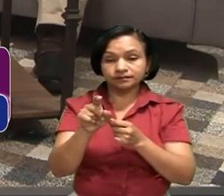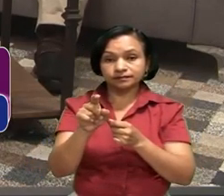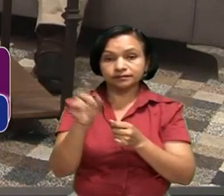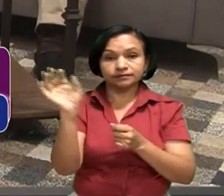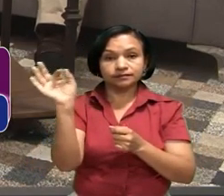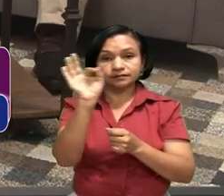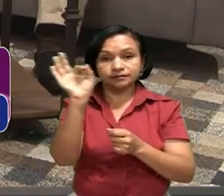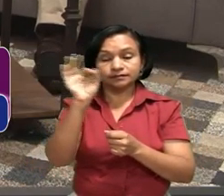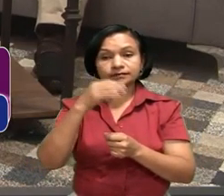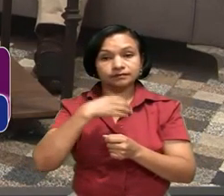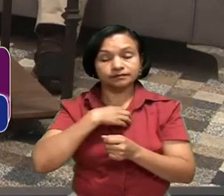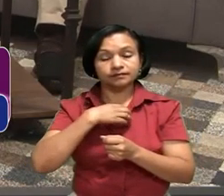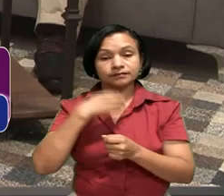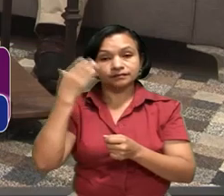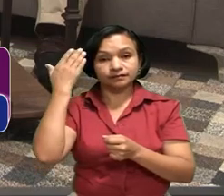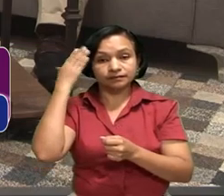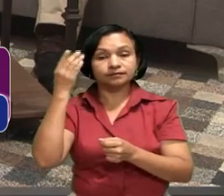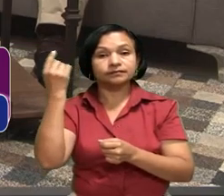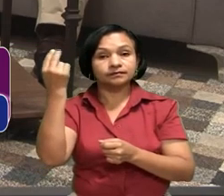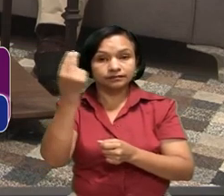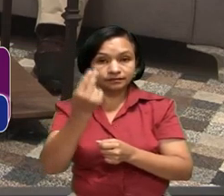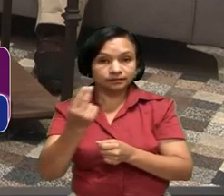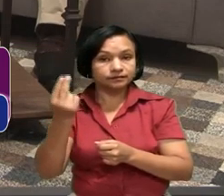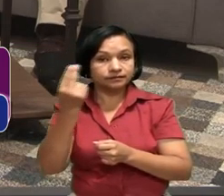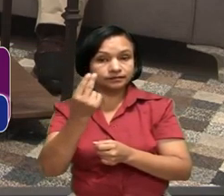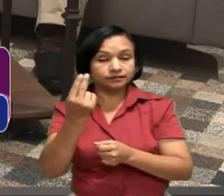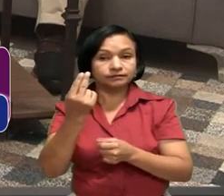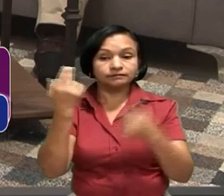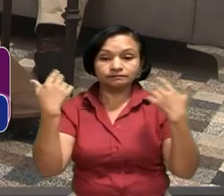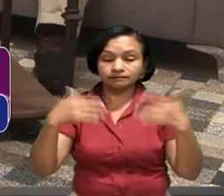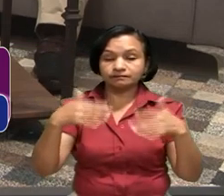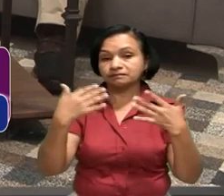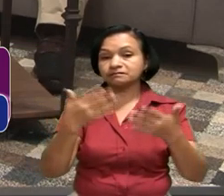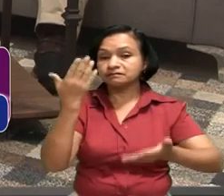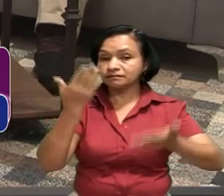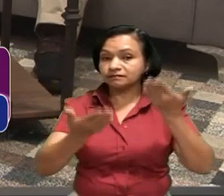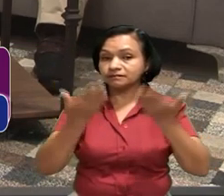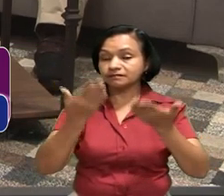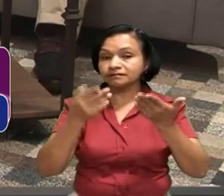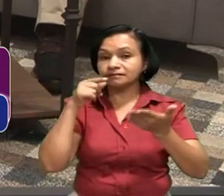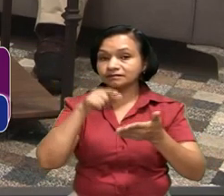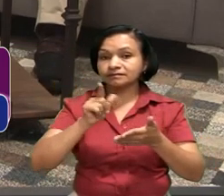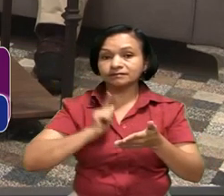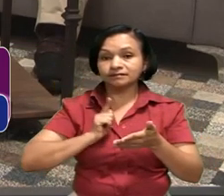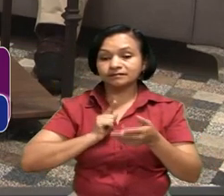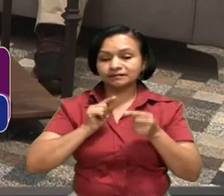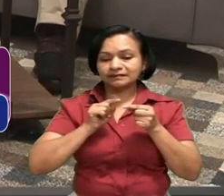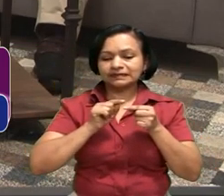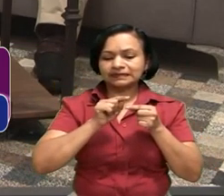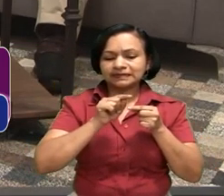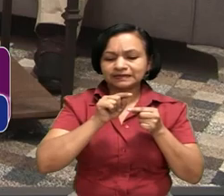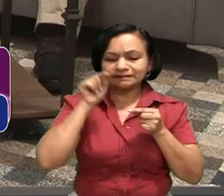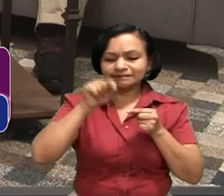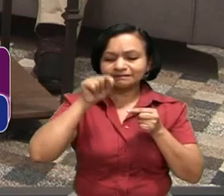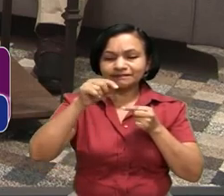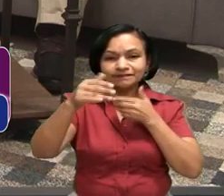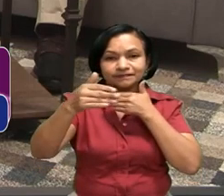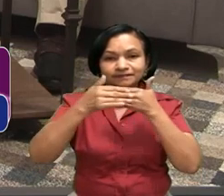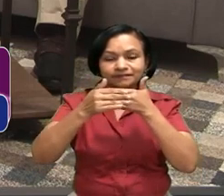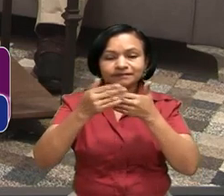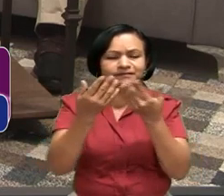también sepa utilizarla indudablemente es un reto que está ahí a la vuelta de la esquina y no tengamos